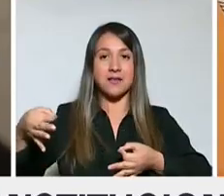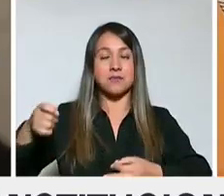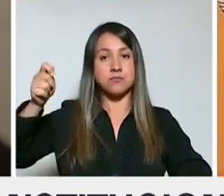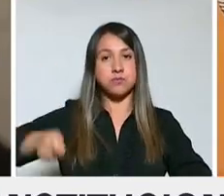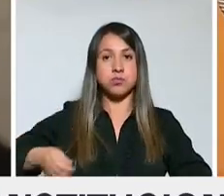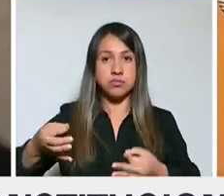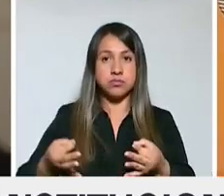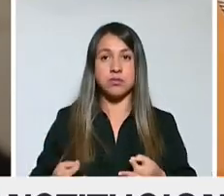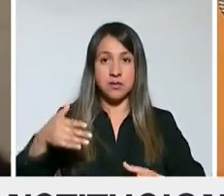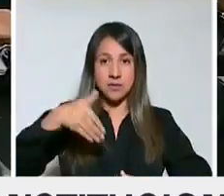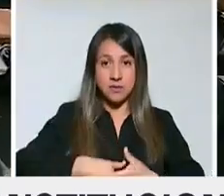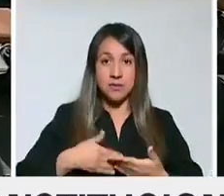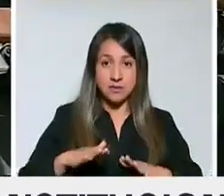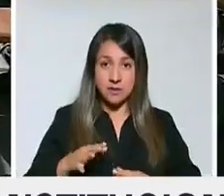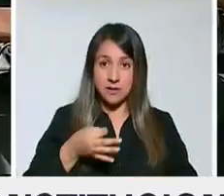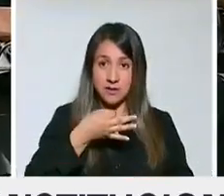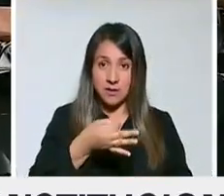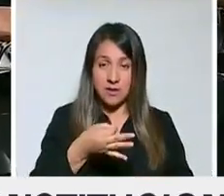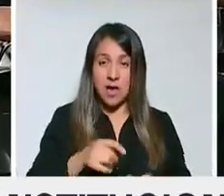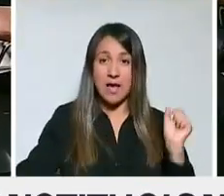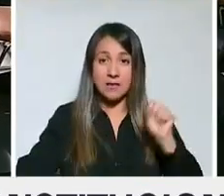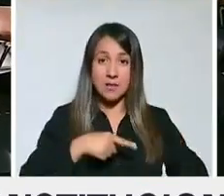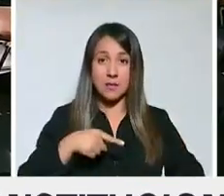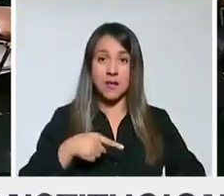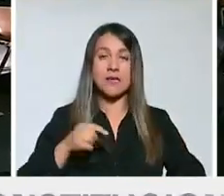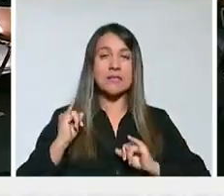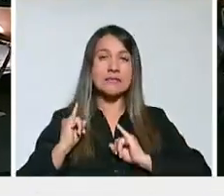Elecciones ya referida? ¿Aceptan?